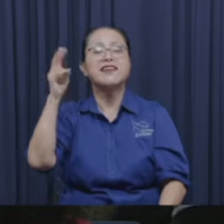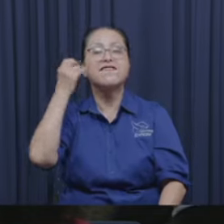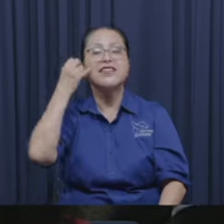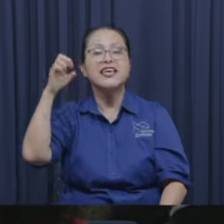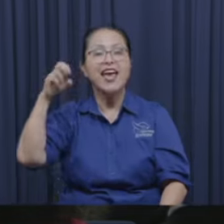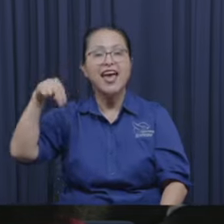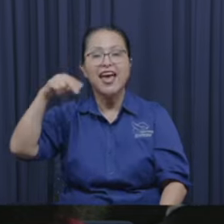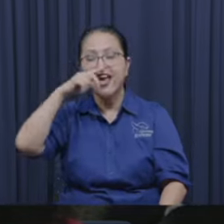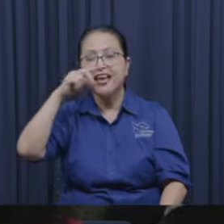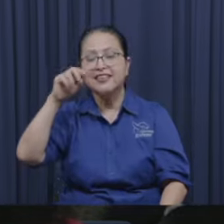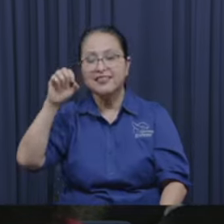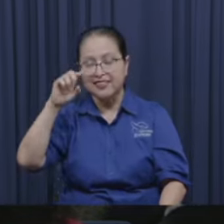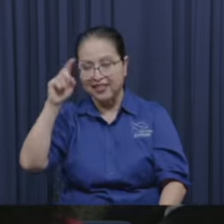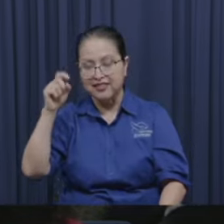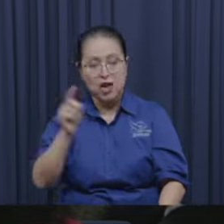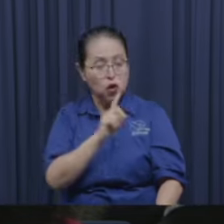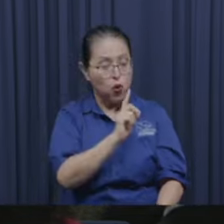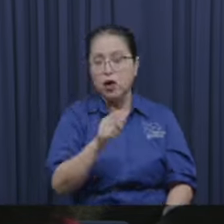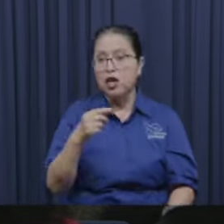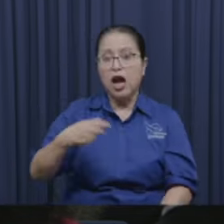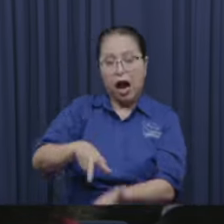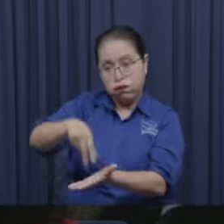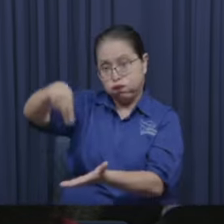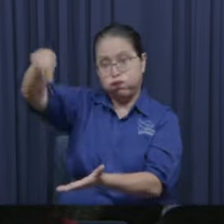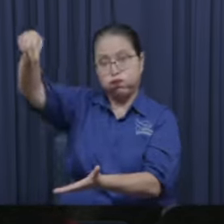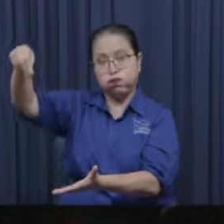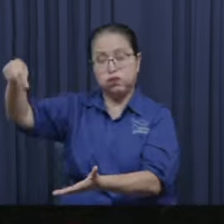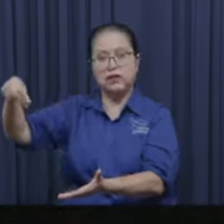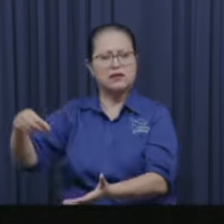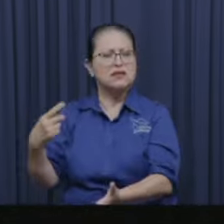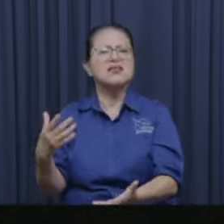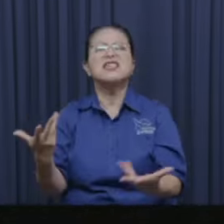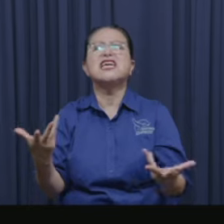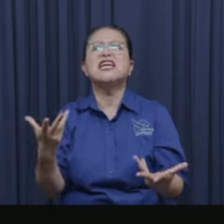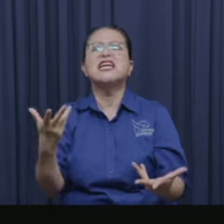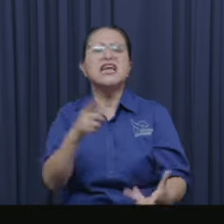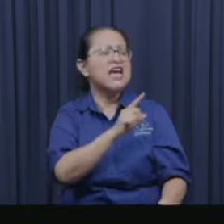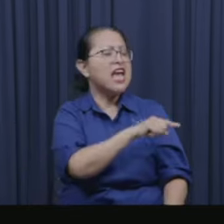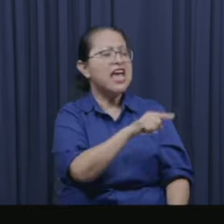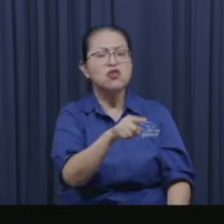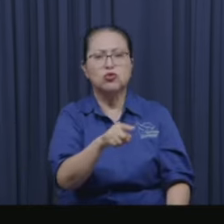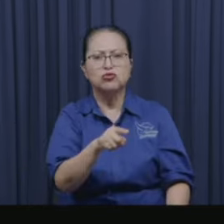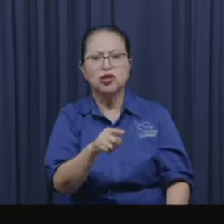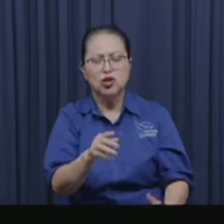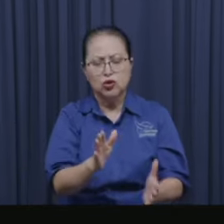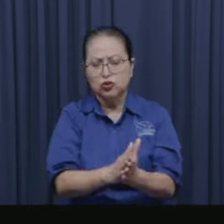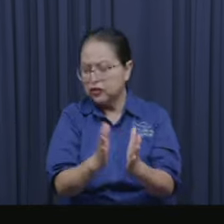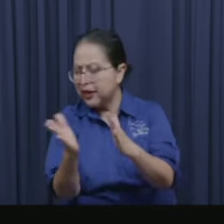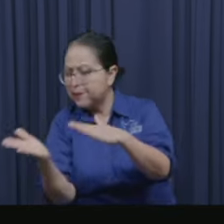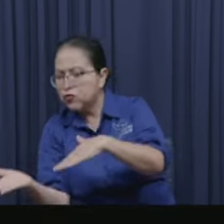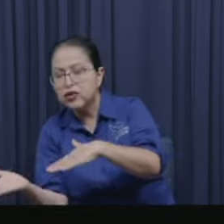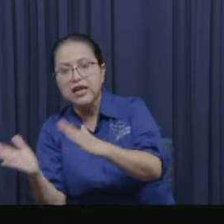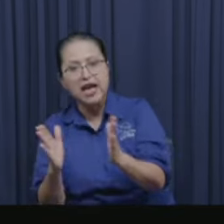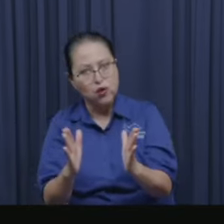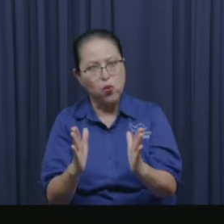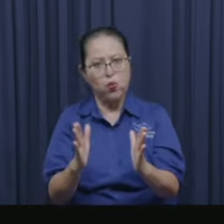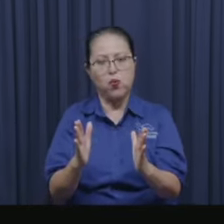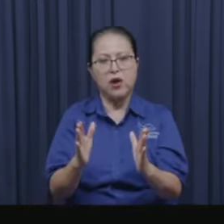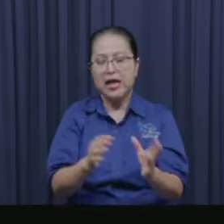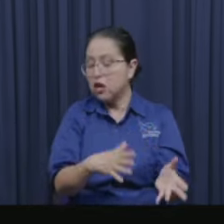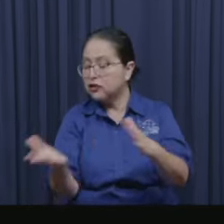diferencia ellos y nosotros de quién ellos está hablando de los que se murieron o durmieron Pues porque cuando